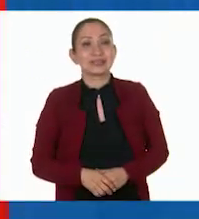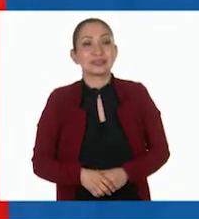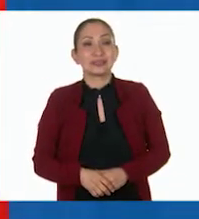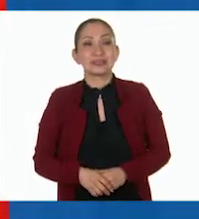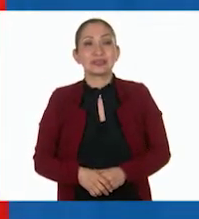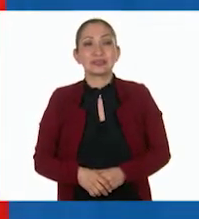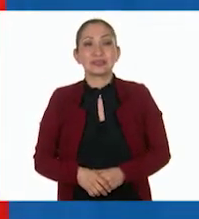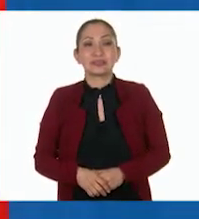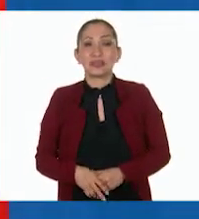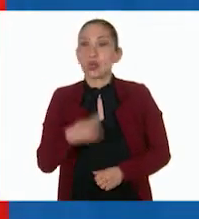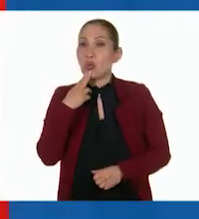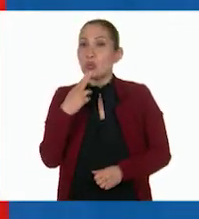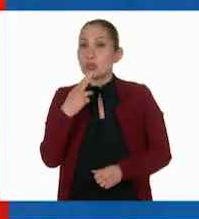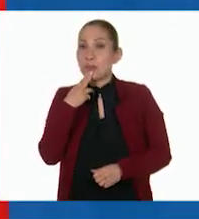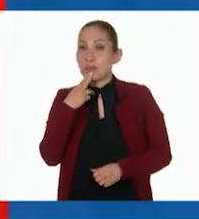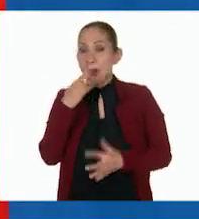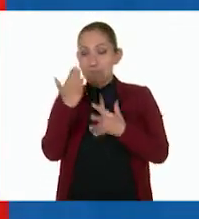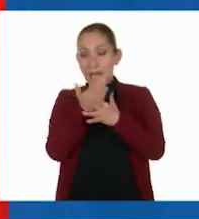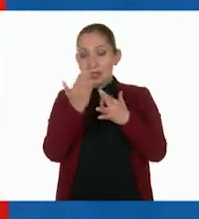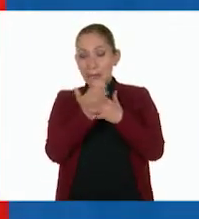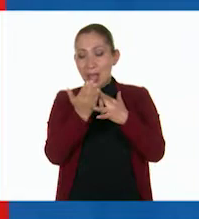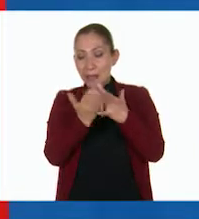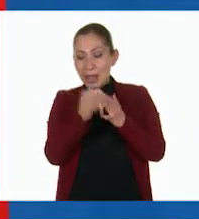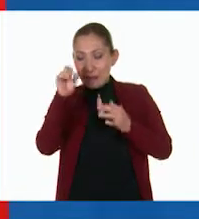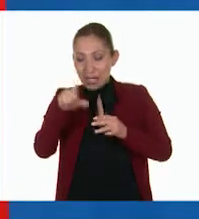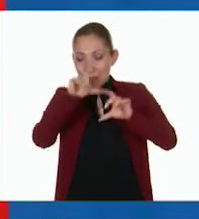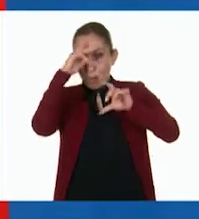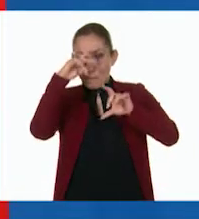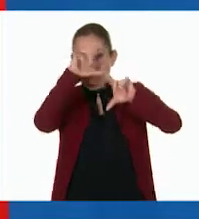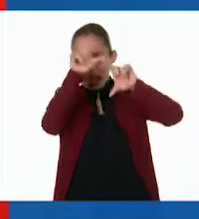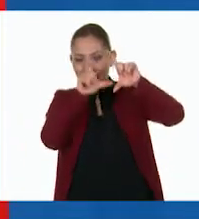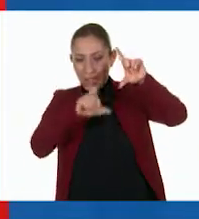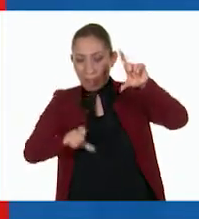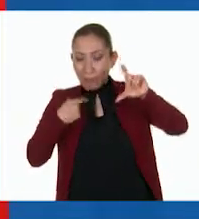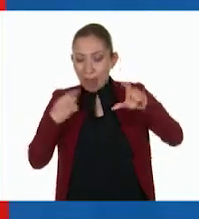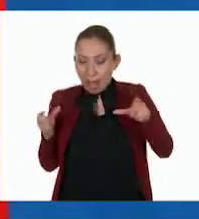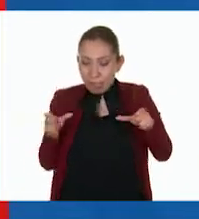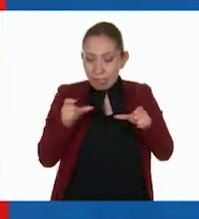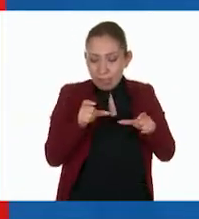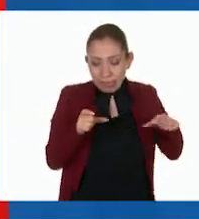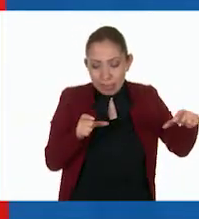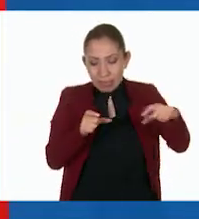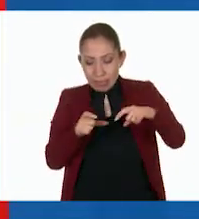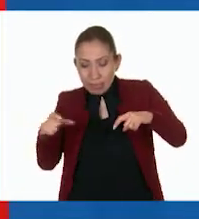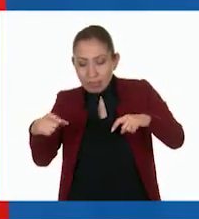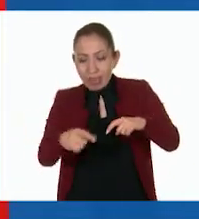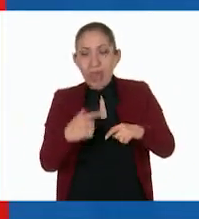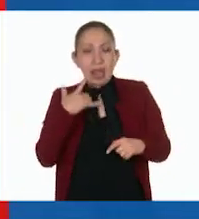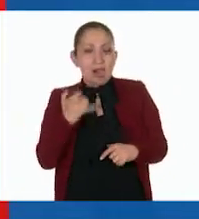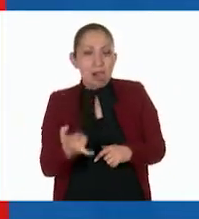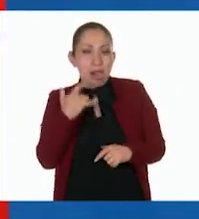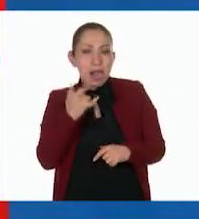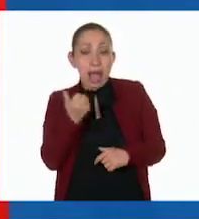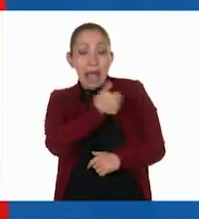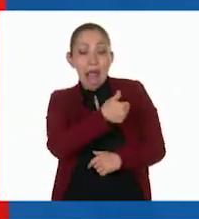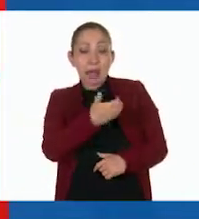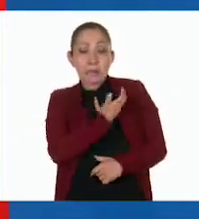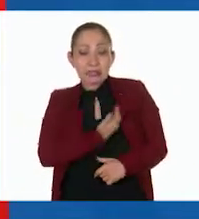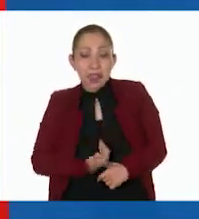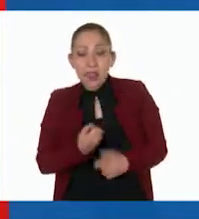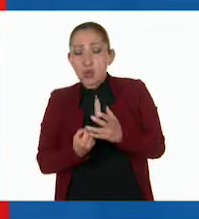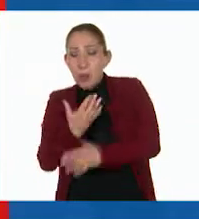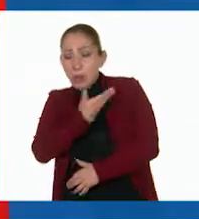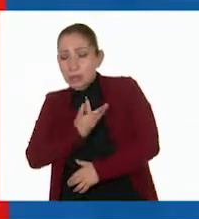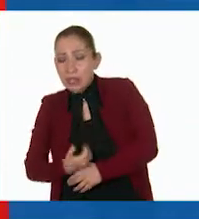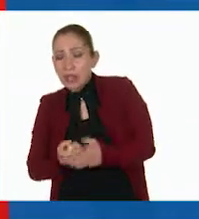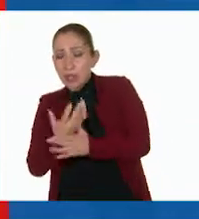Y usaremos estas piezas del rompecabezas para representar los esfuerzos que hicieron los presidentes para empezar a darle orden